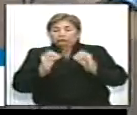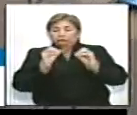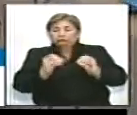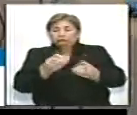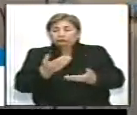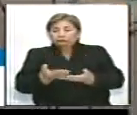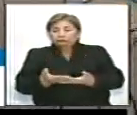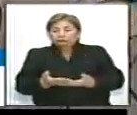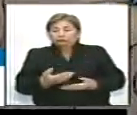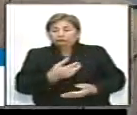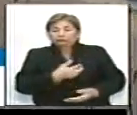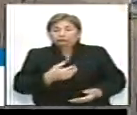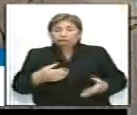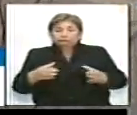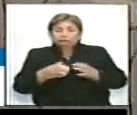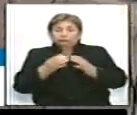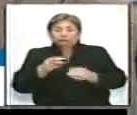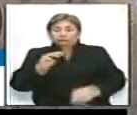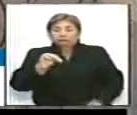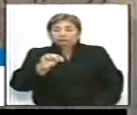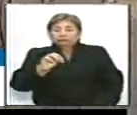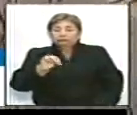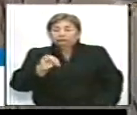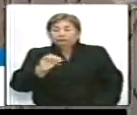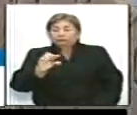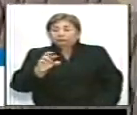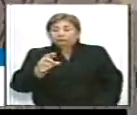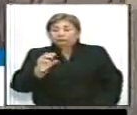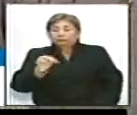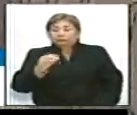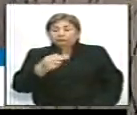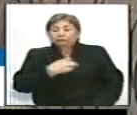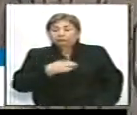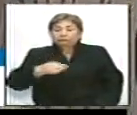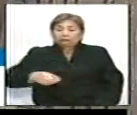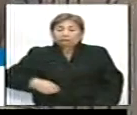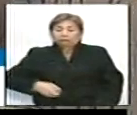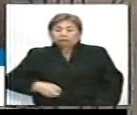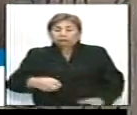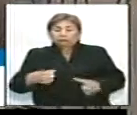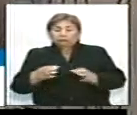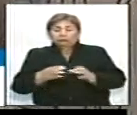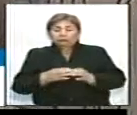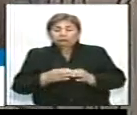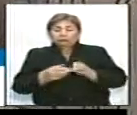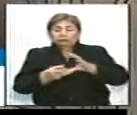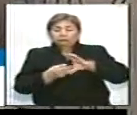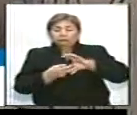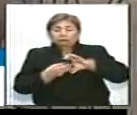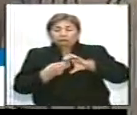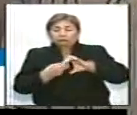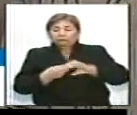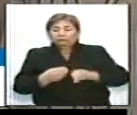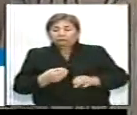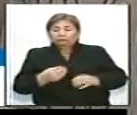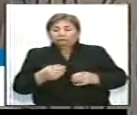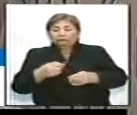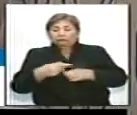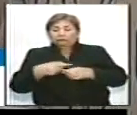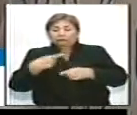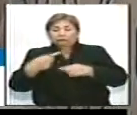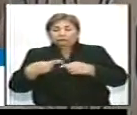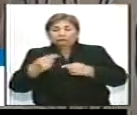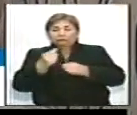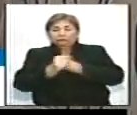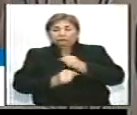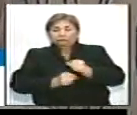Proclamo al señor congresista Miguel Román Valdivia como presidente de la Comisión de Energía y Minas para el periodo